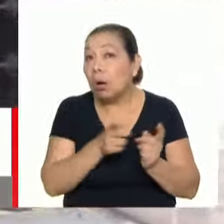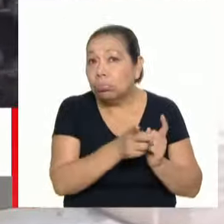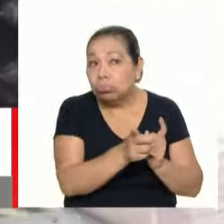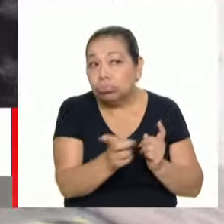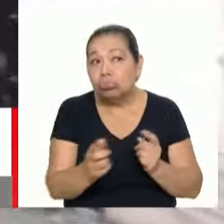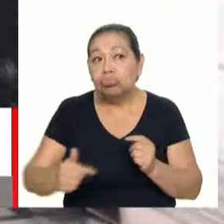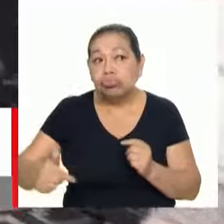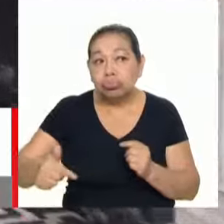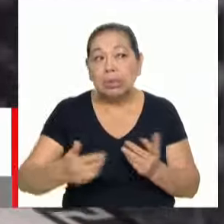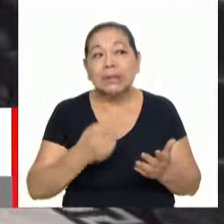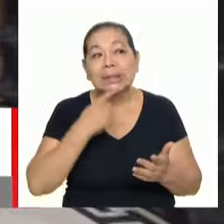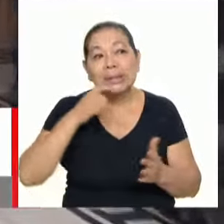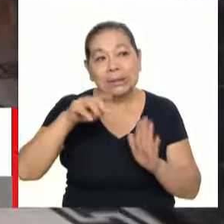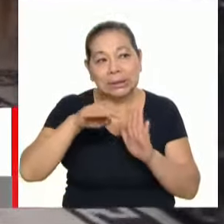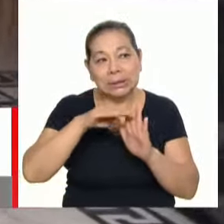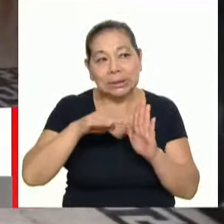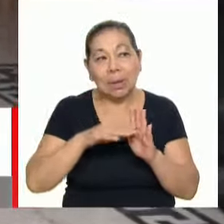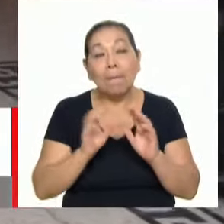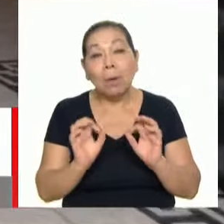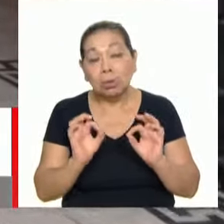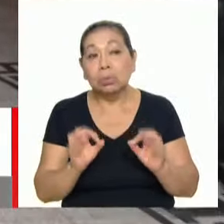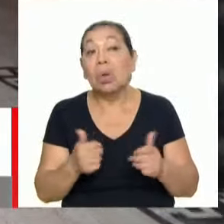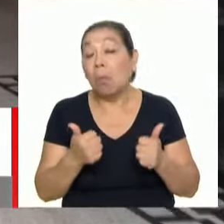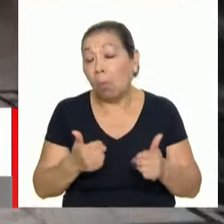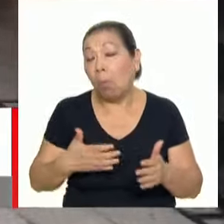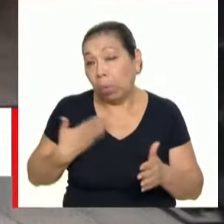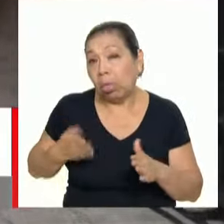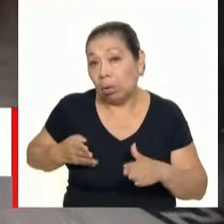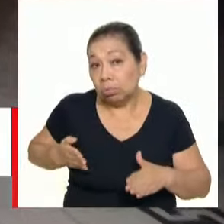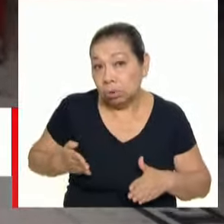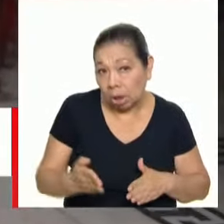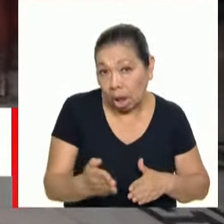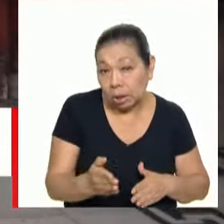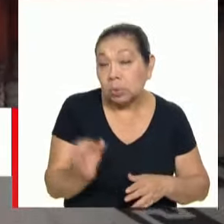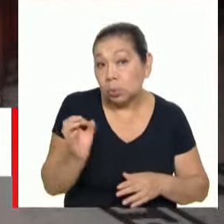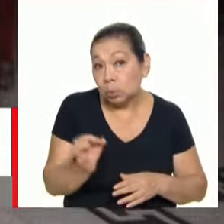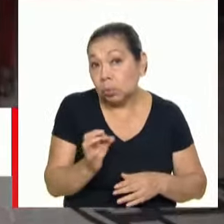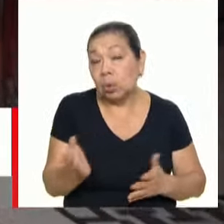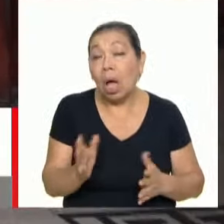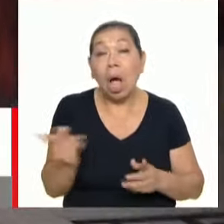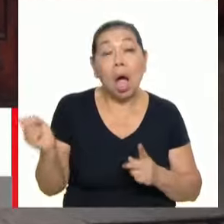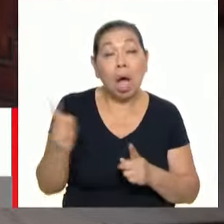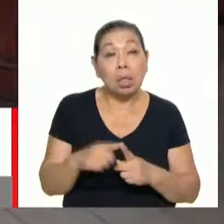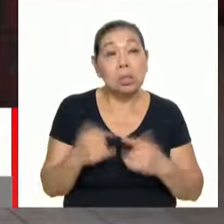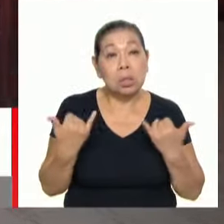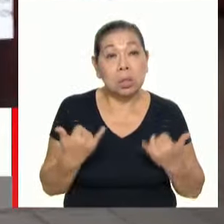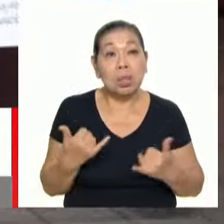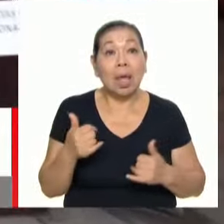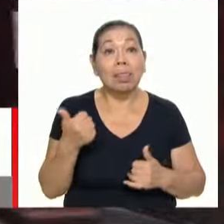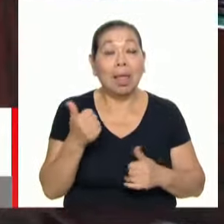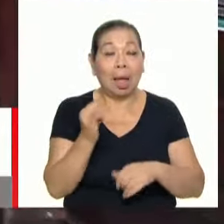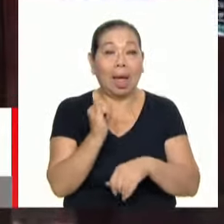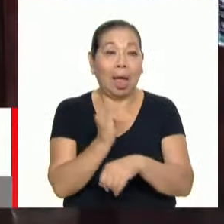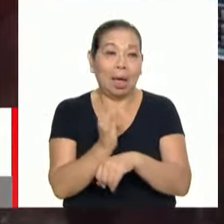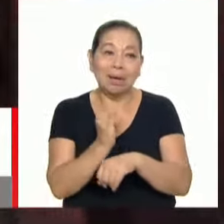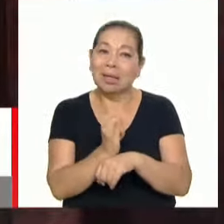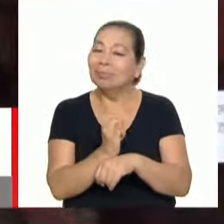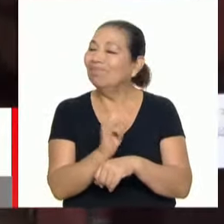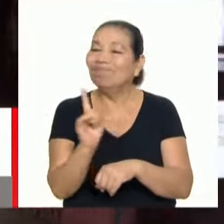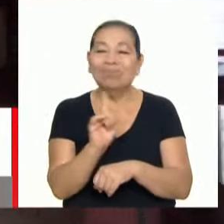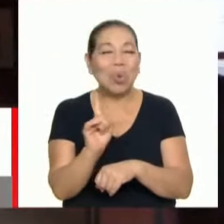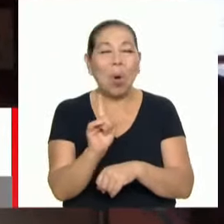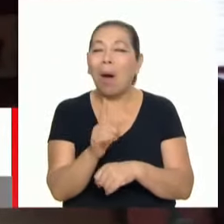entre otros requisitos que tiene que tener para ser declaradas aptas. Y informarte que en total, hasta el momento, ya son 10 iglesias las declaradas